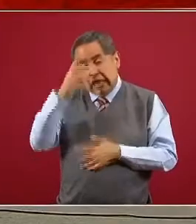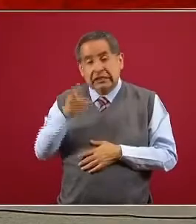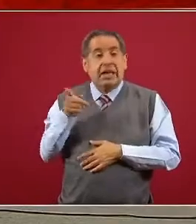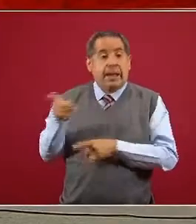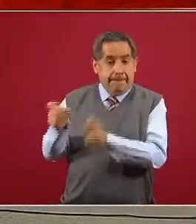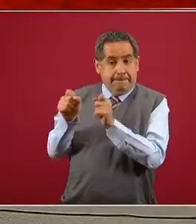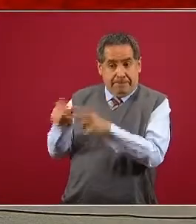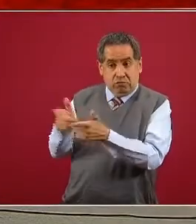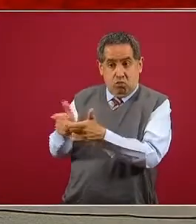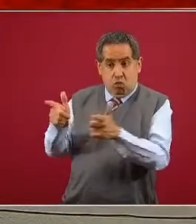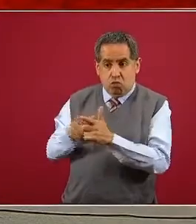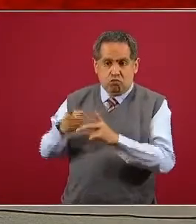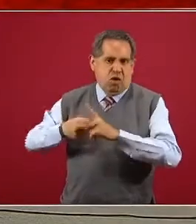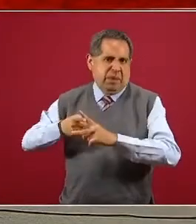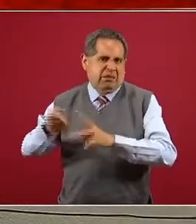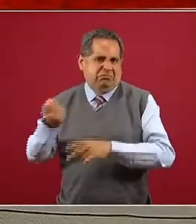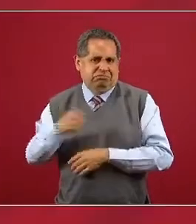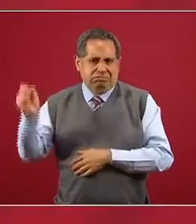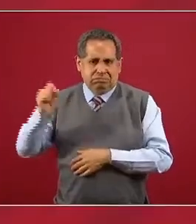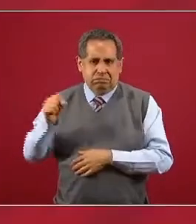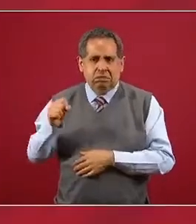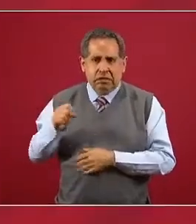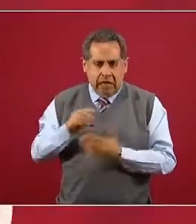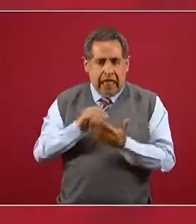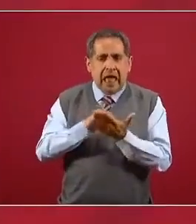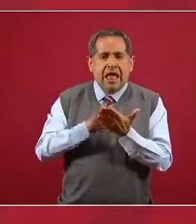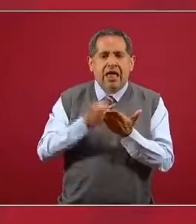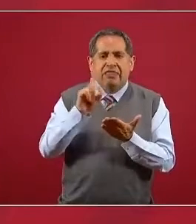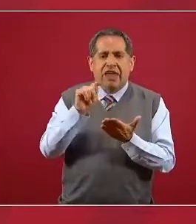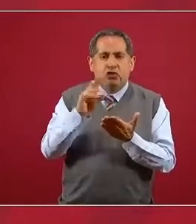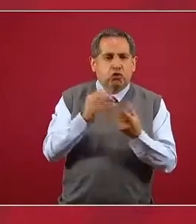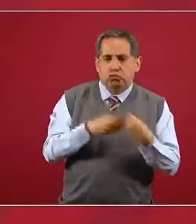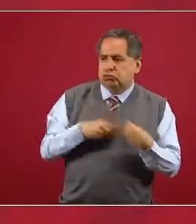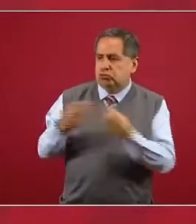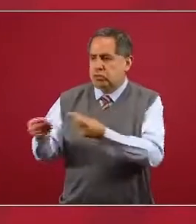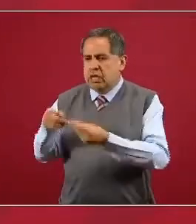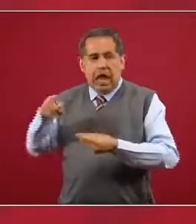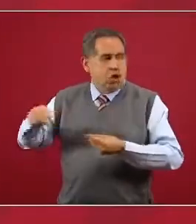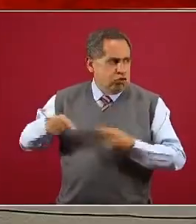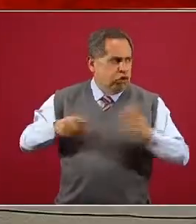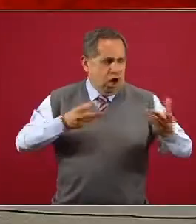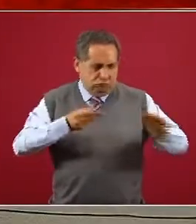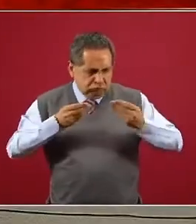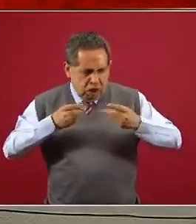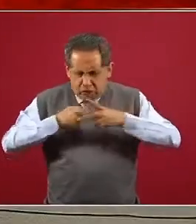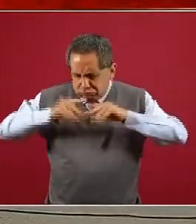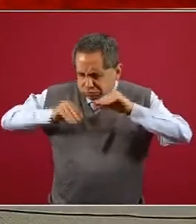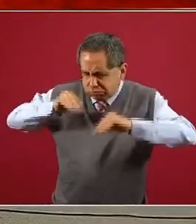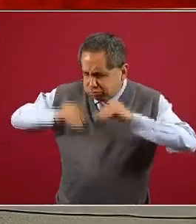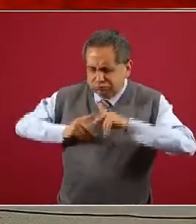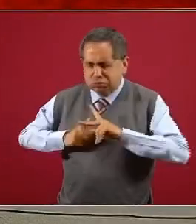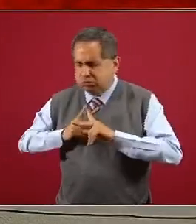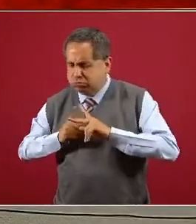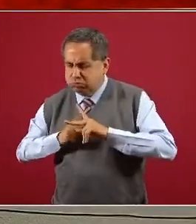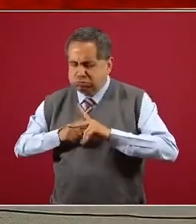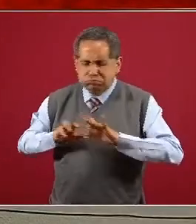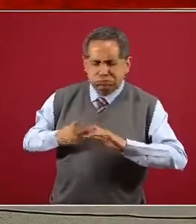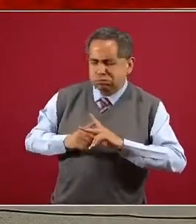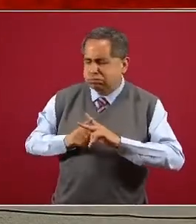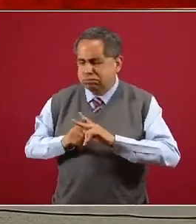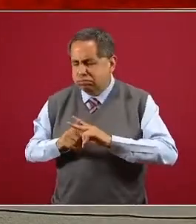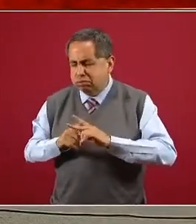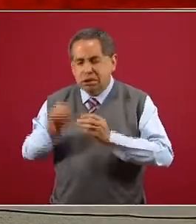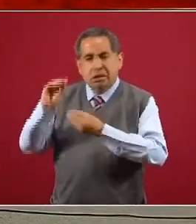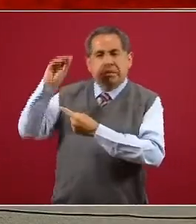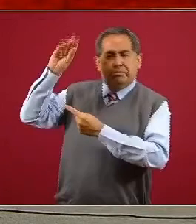grupo de matemáticos. Nosotros tenemos los datos y ellos también, con esos datos, hacen la evaluación